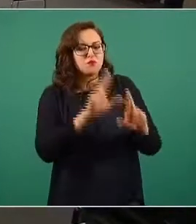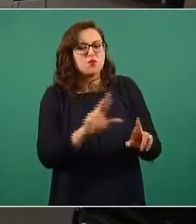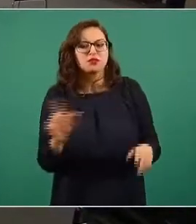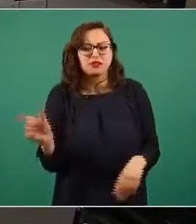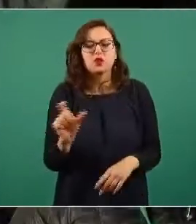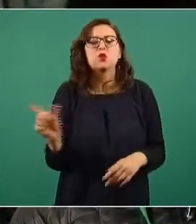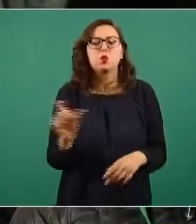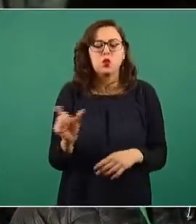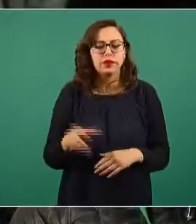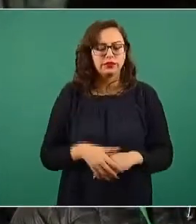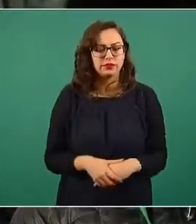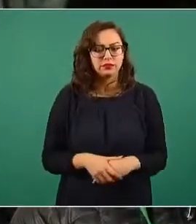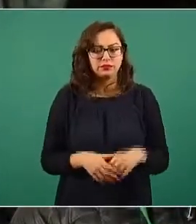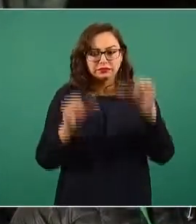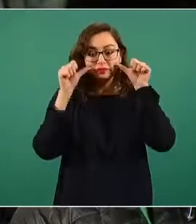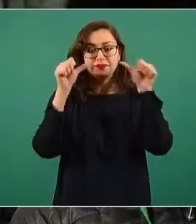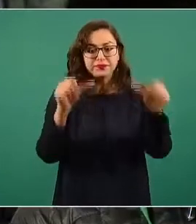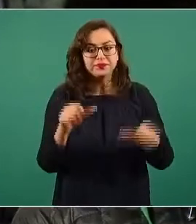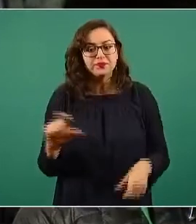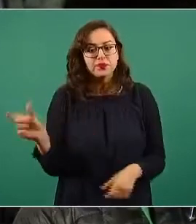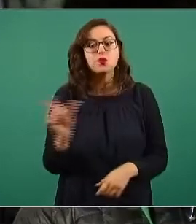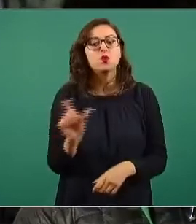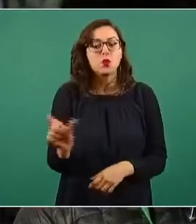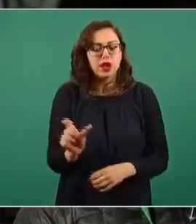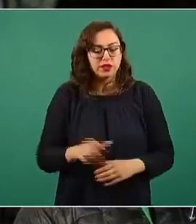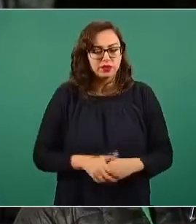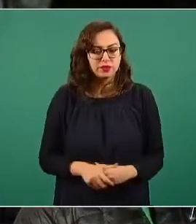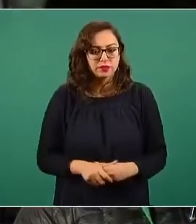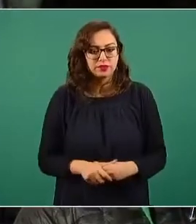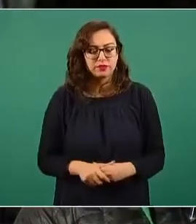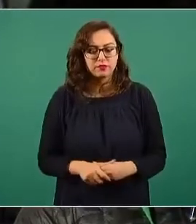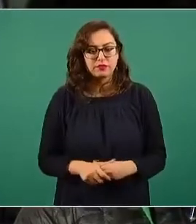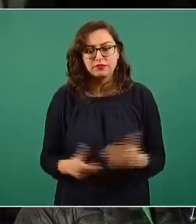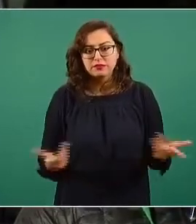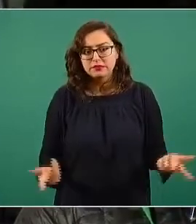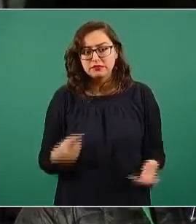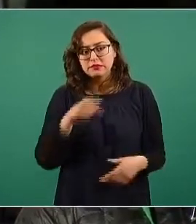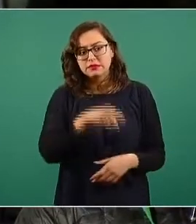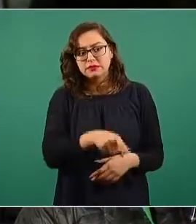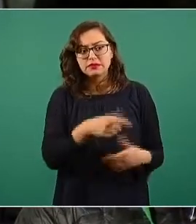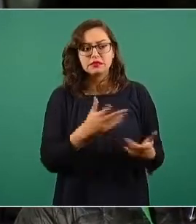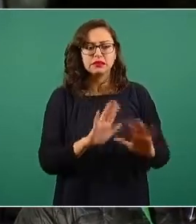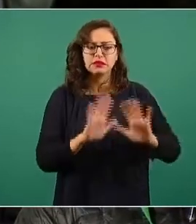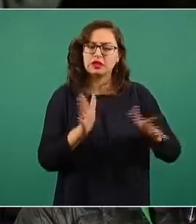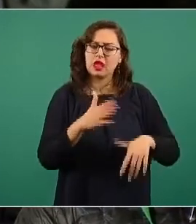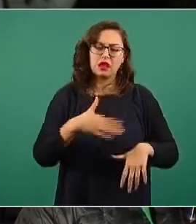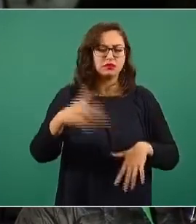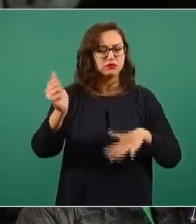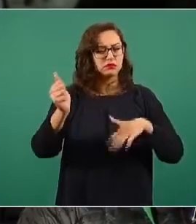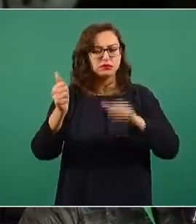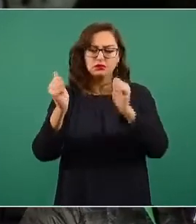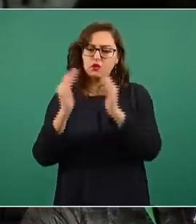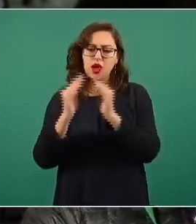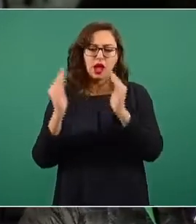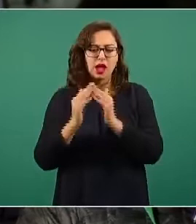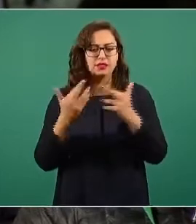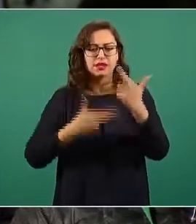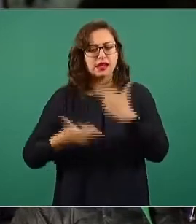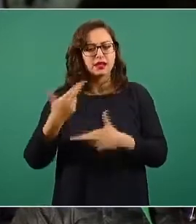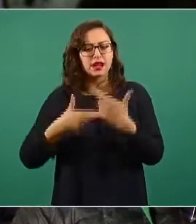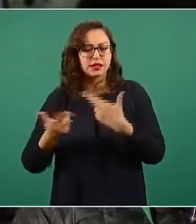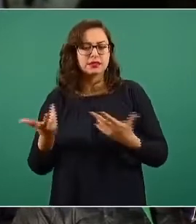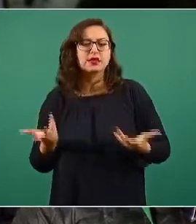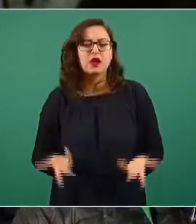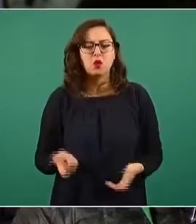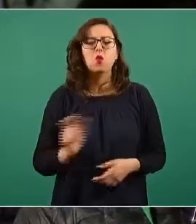demandan? ¿Cuándo serán escuchados y en qué momento ellos podrán retirarse a sus lugares para evitar pues estar